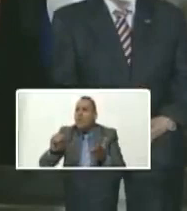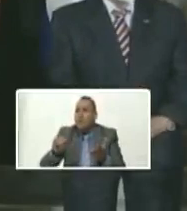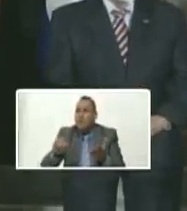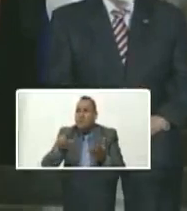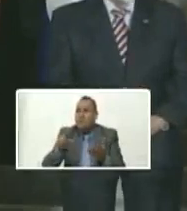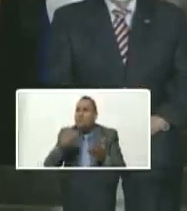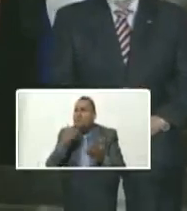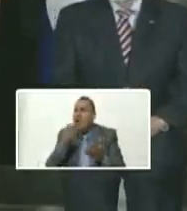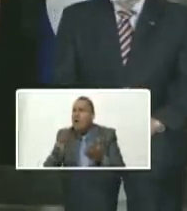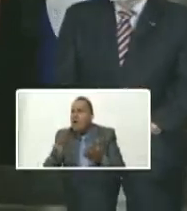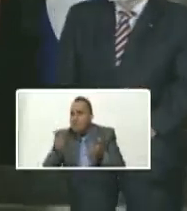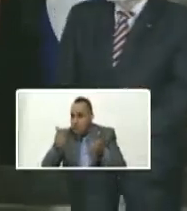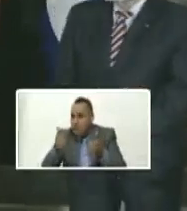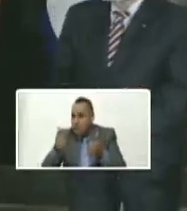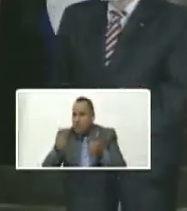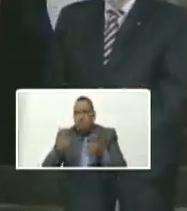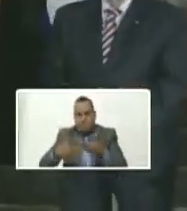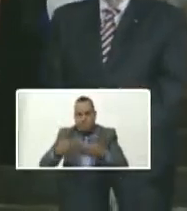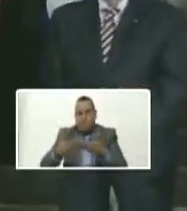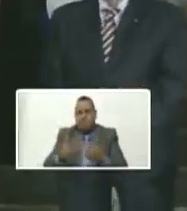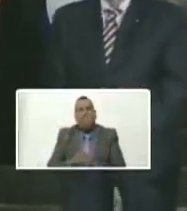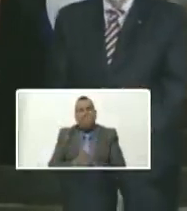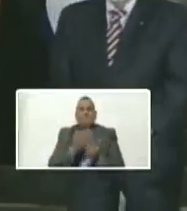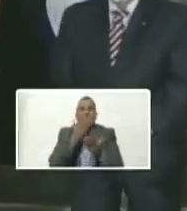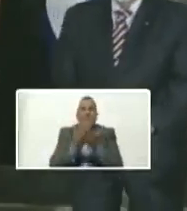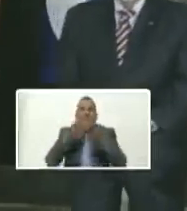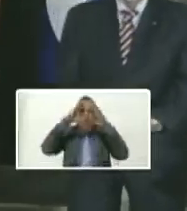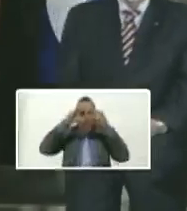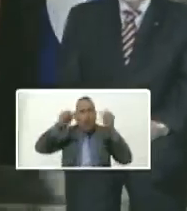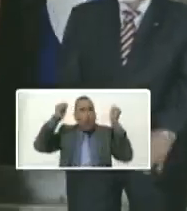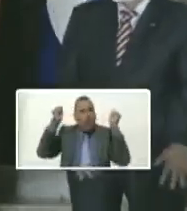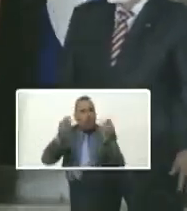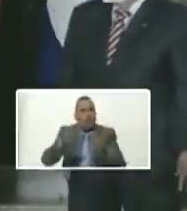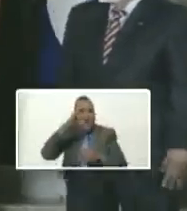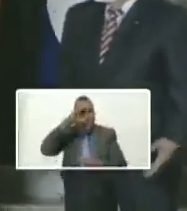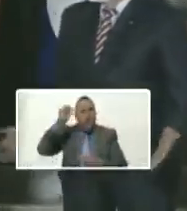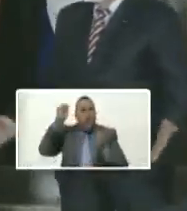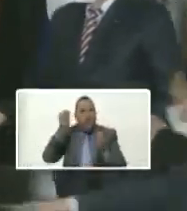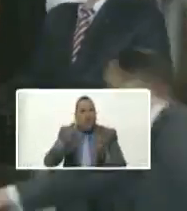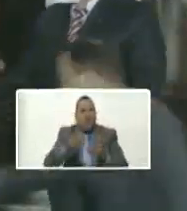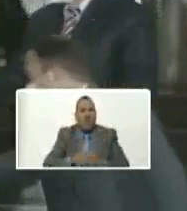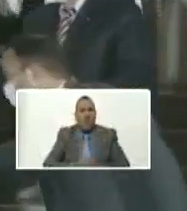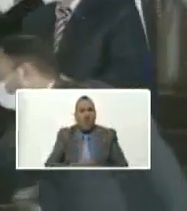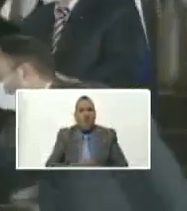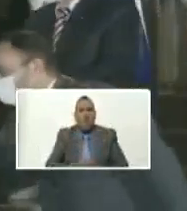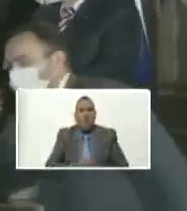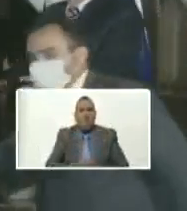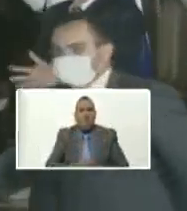Excelente. Bueno, muchas gracias, pues, que Dios las bendiga a todas. Gracias.